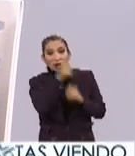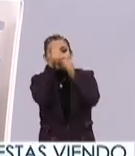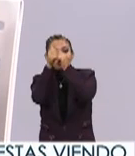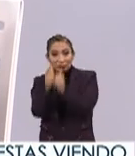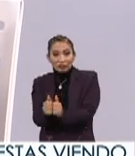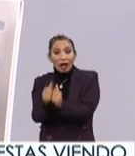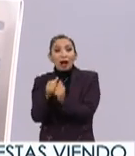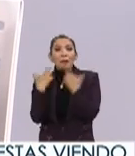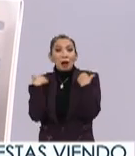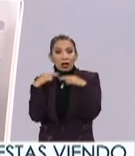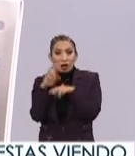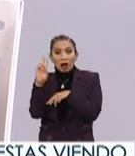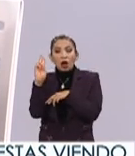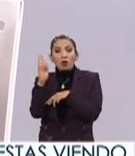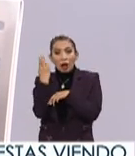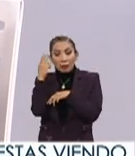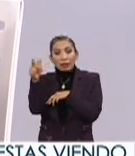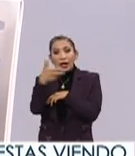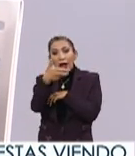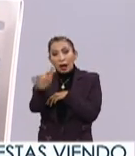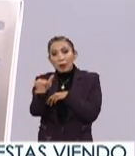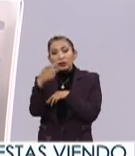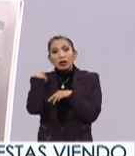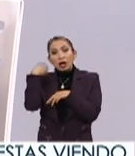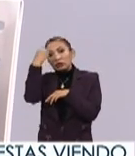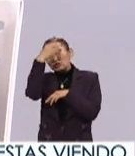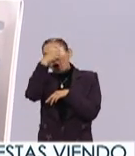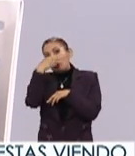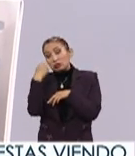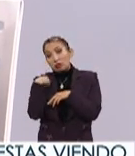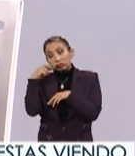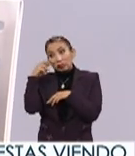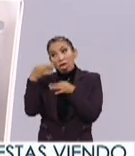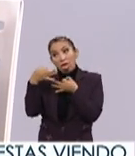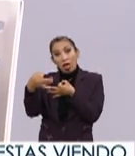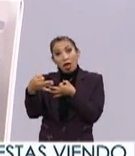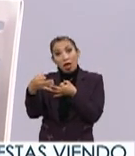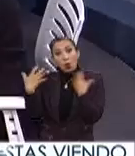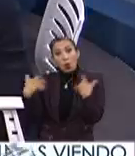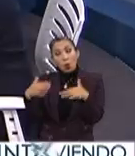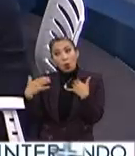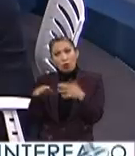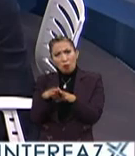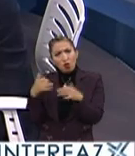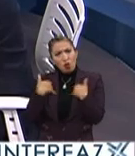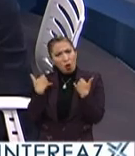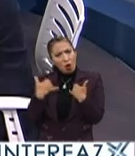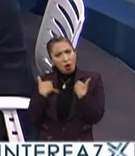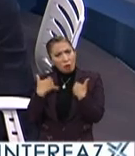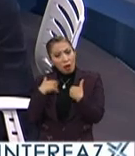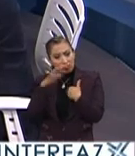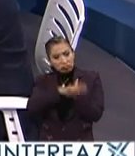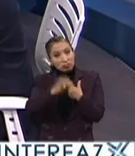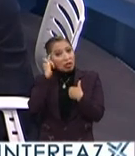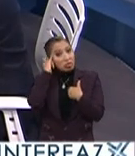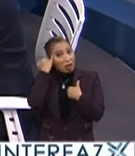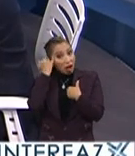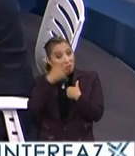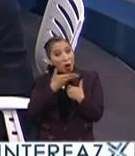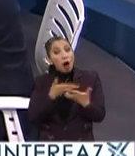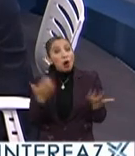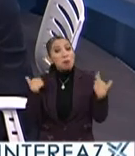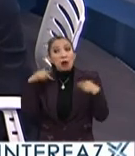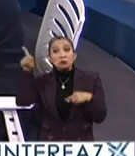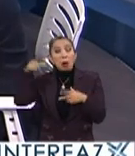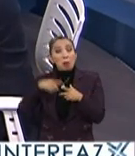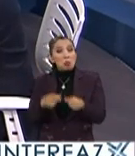quedó de profesor de la Universidad de Agricultura de Tokio, lo cual me llamó la atención. Como un muchacho de condición indígena ahora es